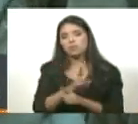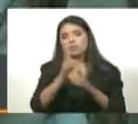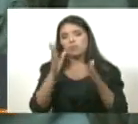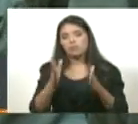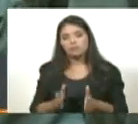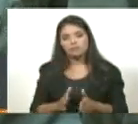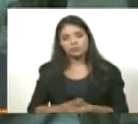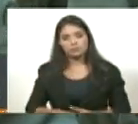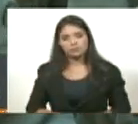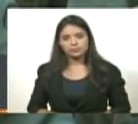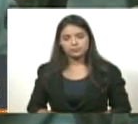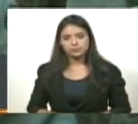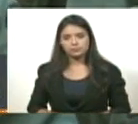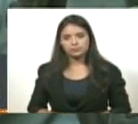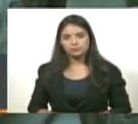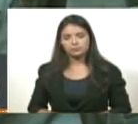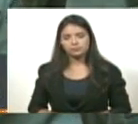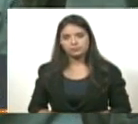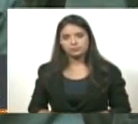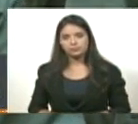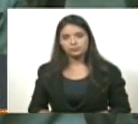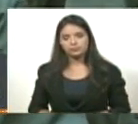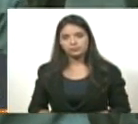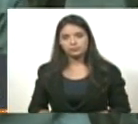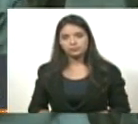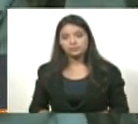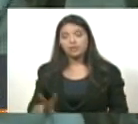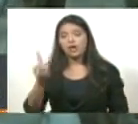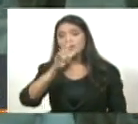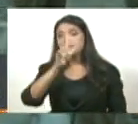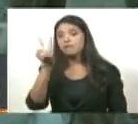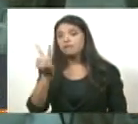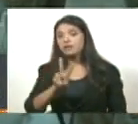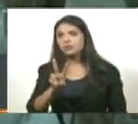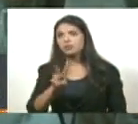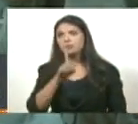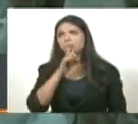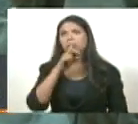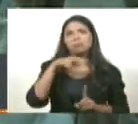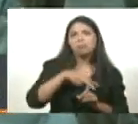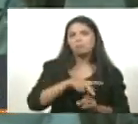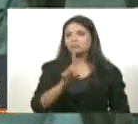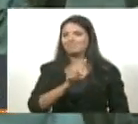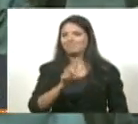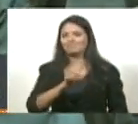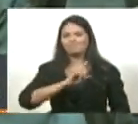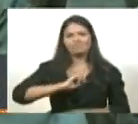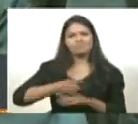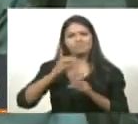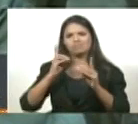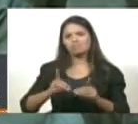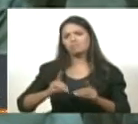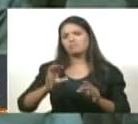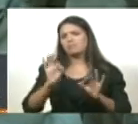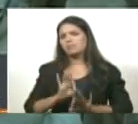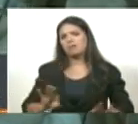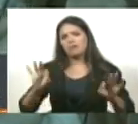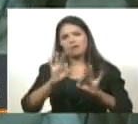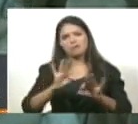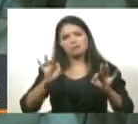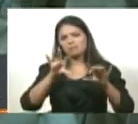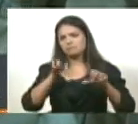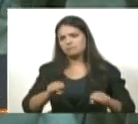todas y todos los venezolanos. Venezuela no se somete a los designios ni órdenes de